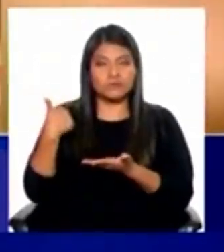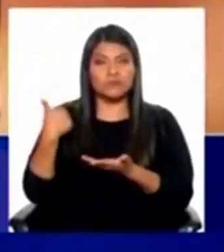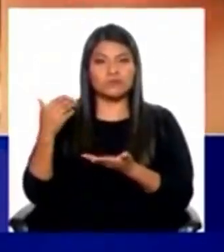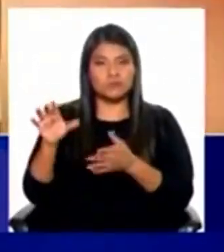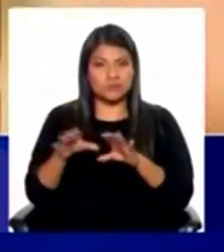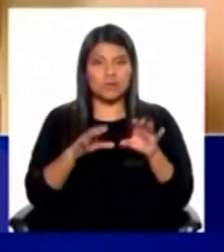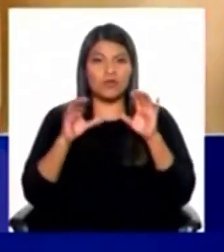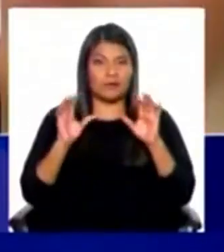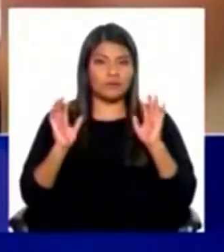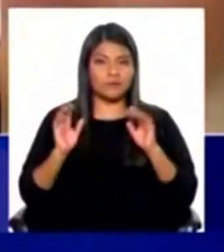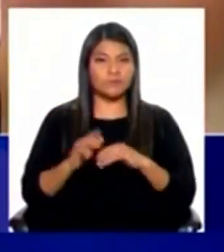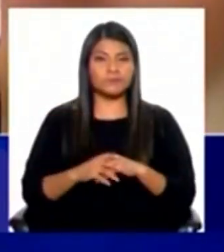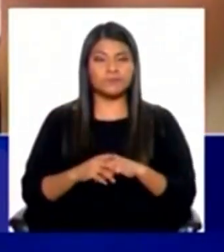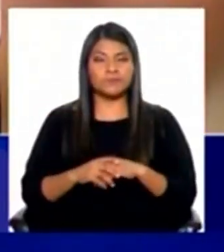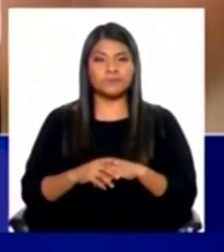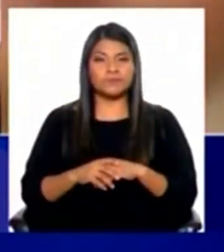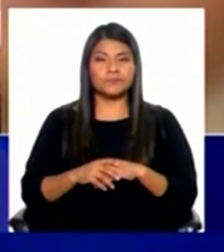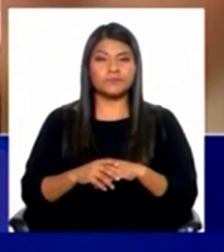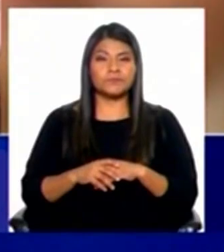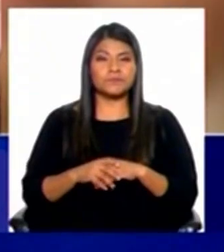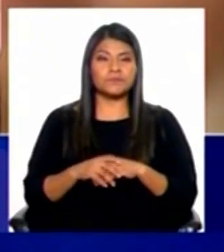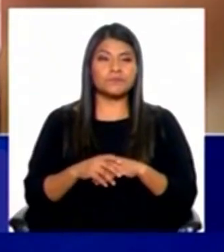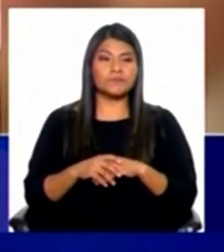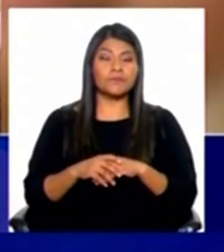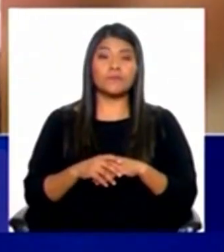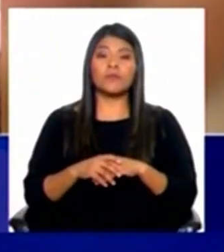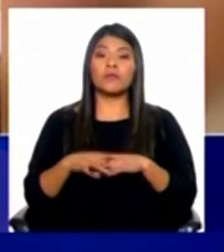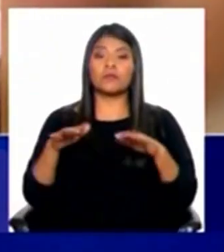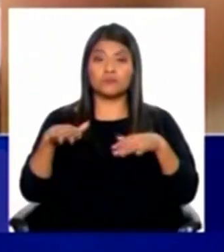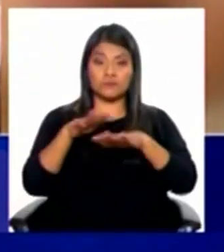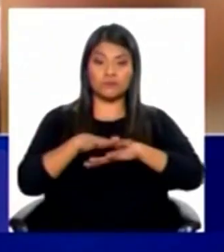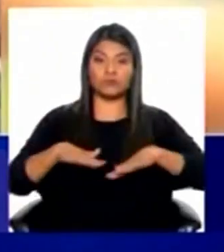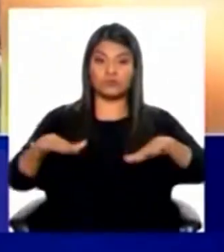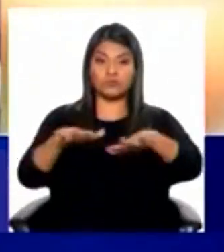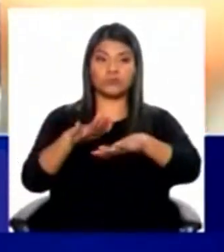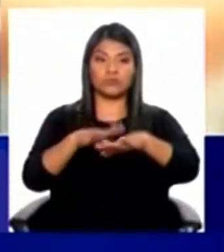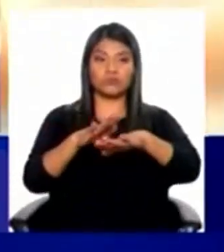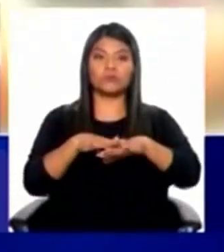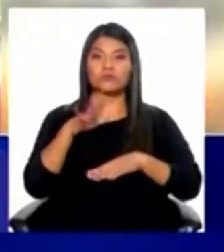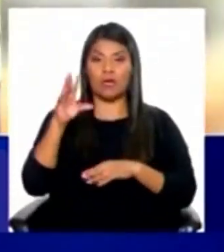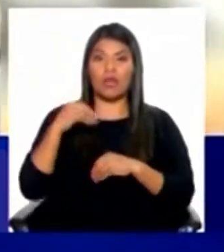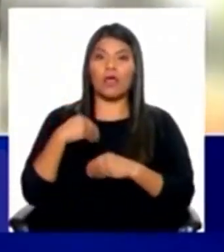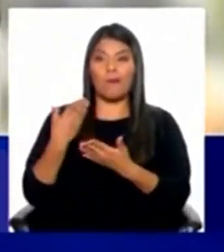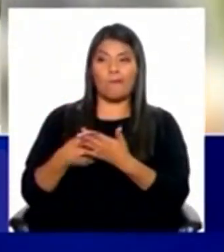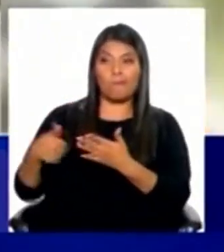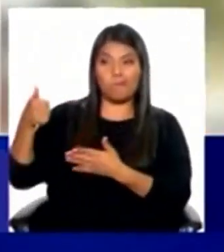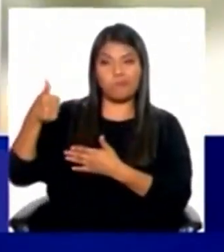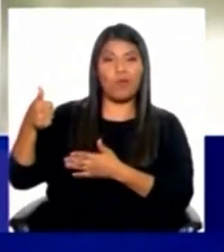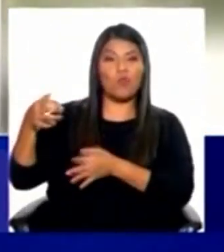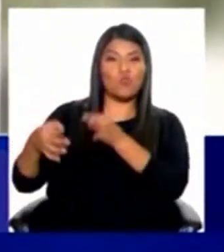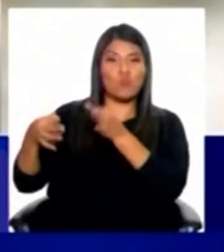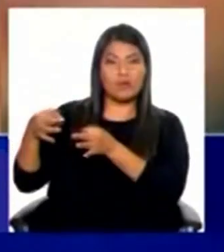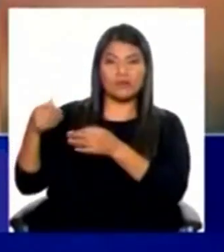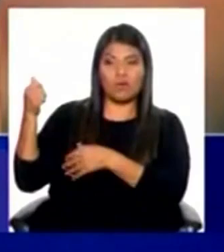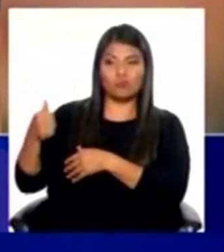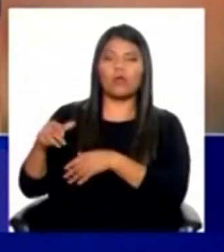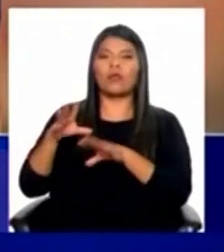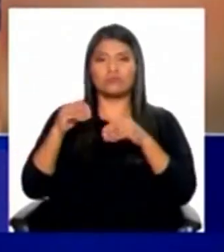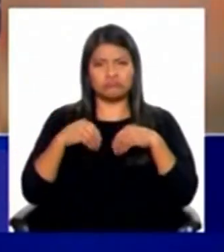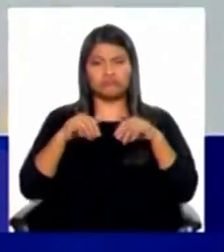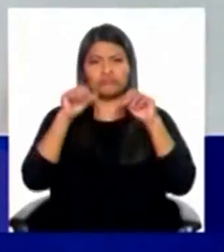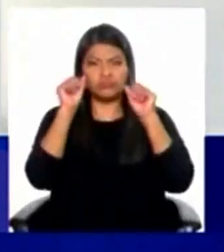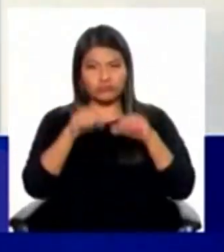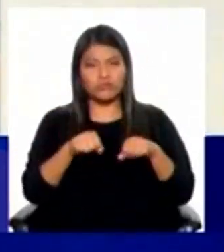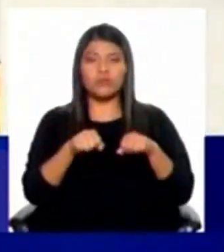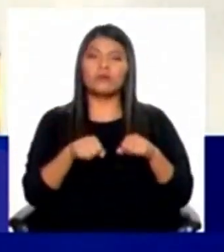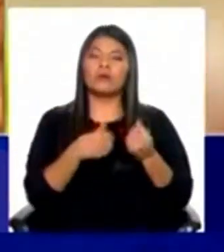si la sala ve y advierte que sí existe la evidencia necesaria, que son llamados elementos de convicción, no solo